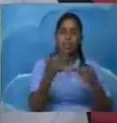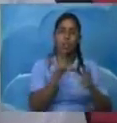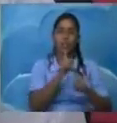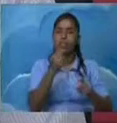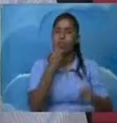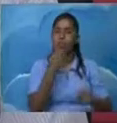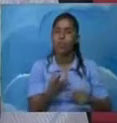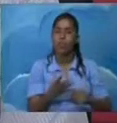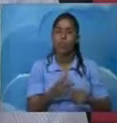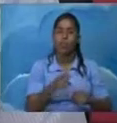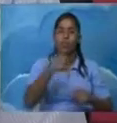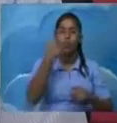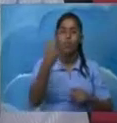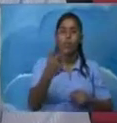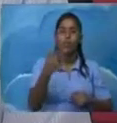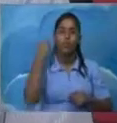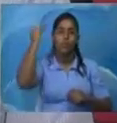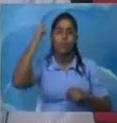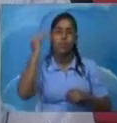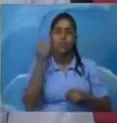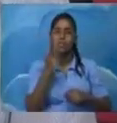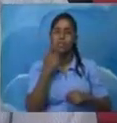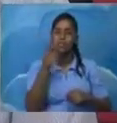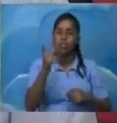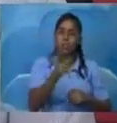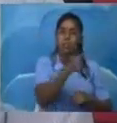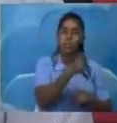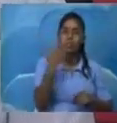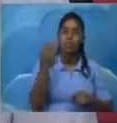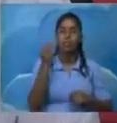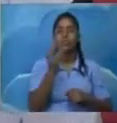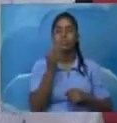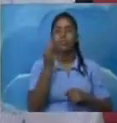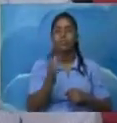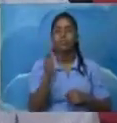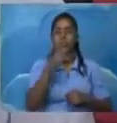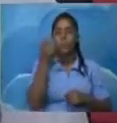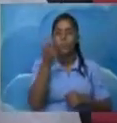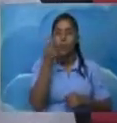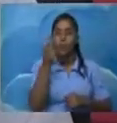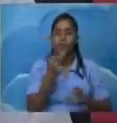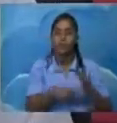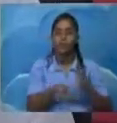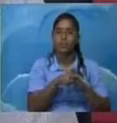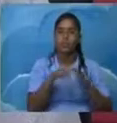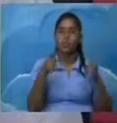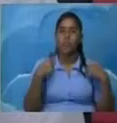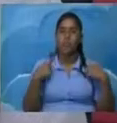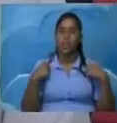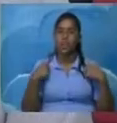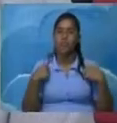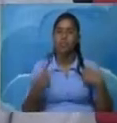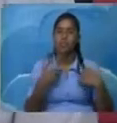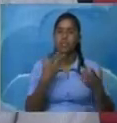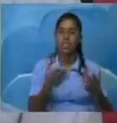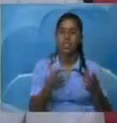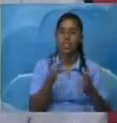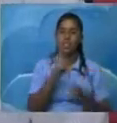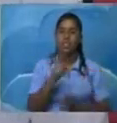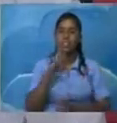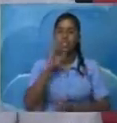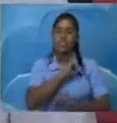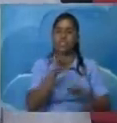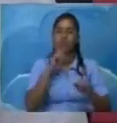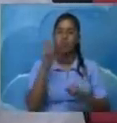sirve. Cuando piensa en alguien para darle, siempre está buscando lo peor. Si le va a regalar una camisa, ya da la que ya